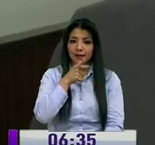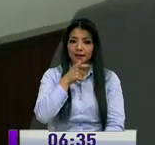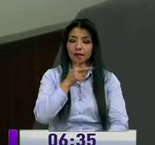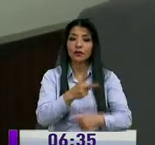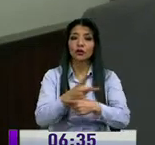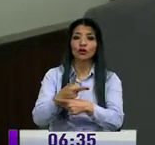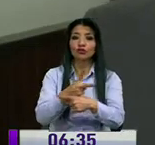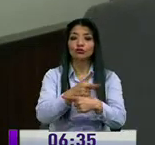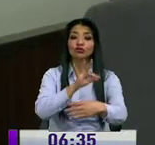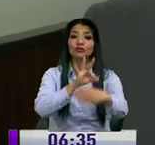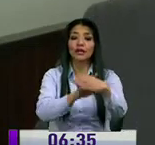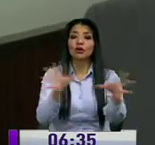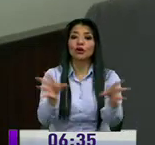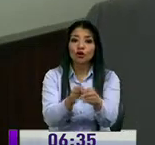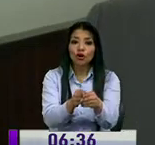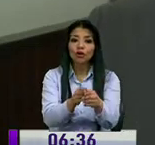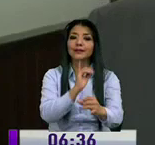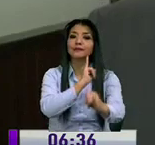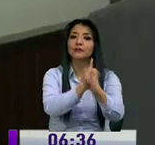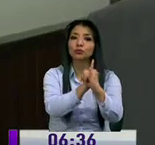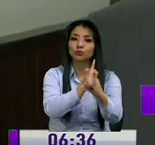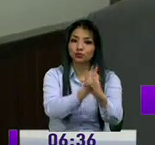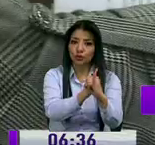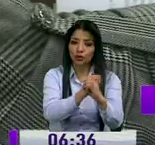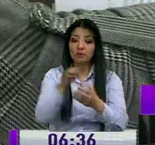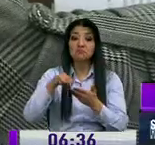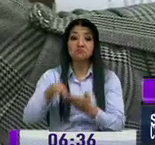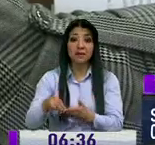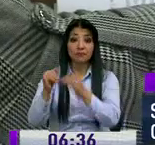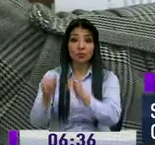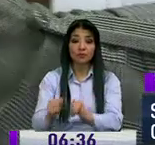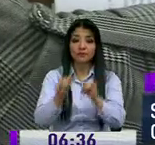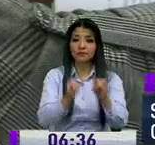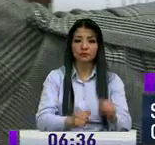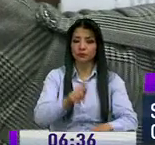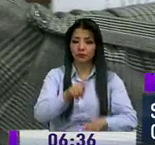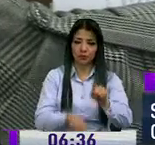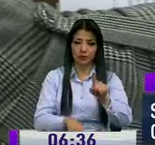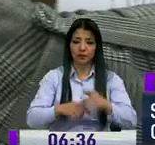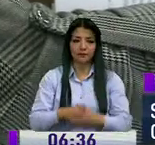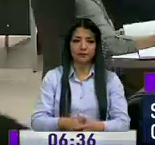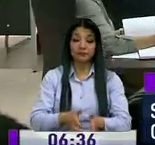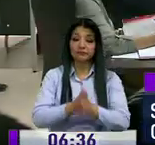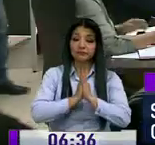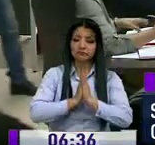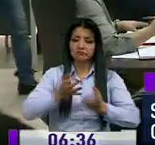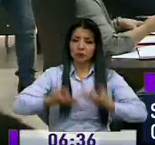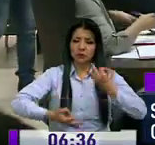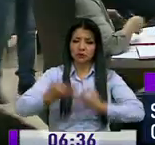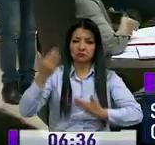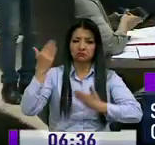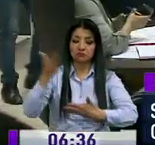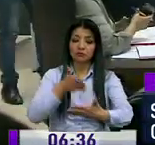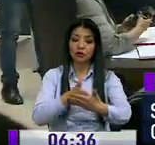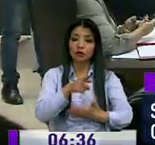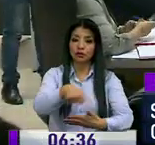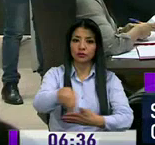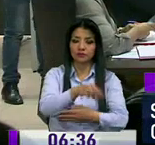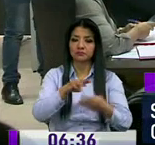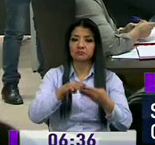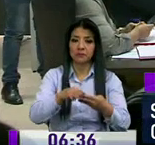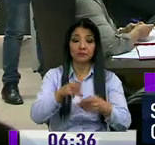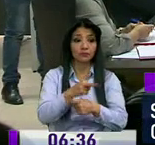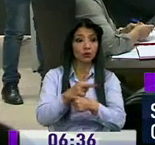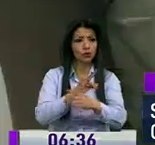como institución, no a uno o dos de sus miembros? Una de las causales por las que se pide juicio político en contra de los miembros del Consejo de